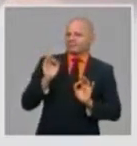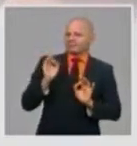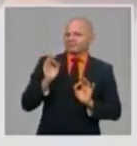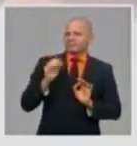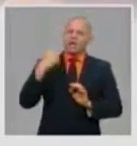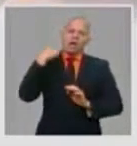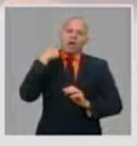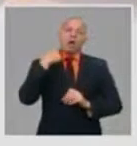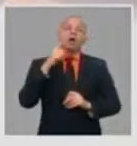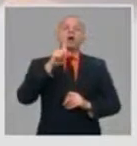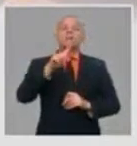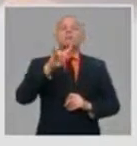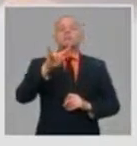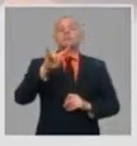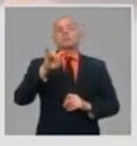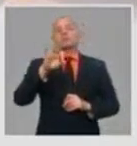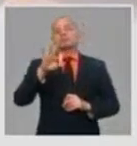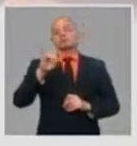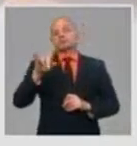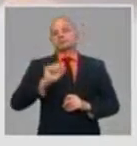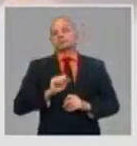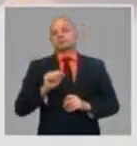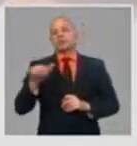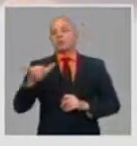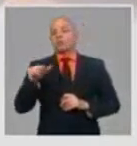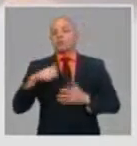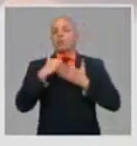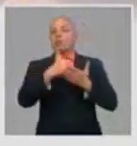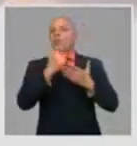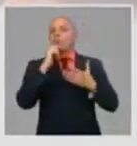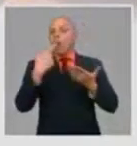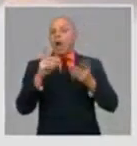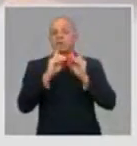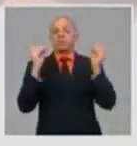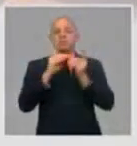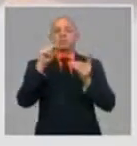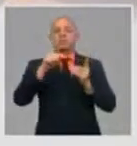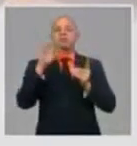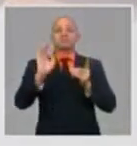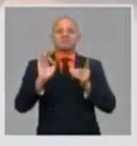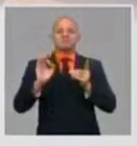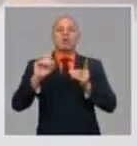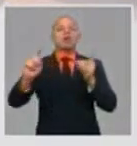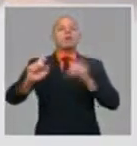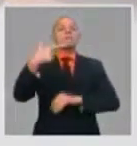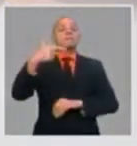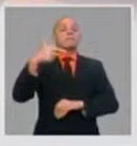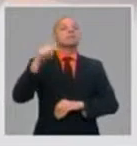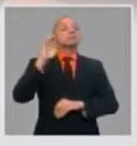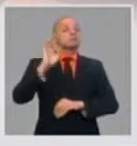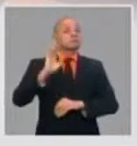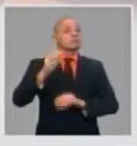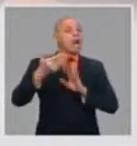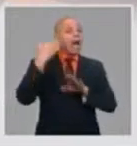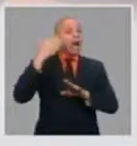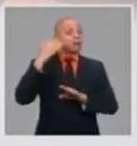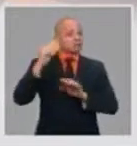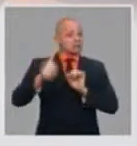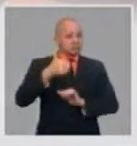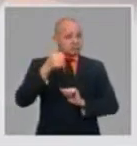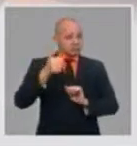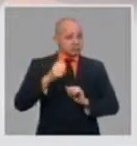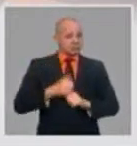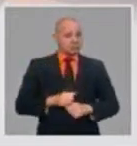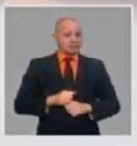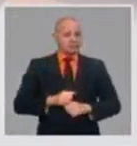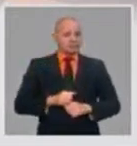En 1989 fue jefe de gabinete del vicepresidente de los Estados Unidos, Dan Quayle,